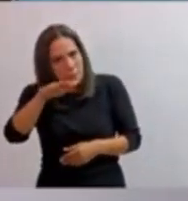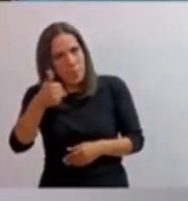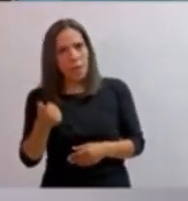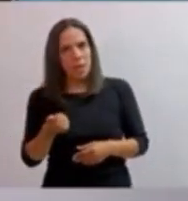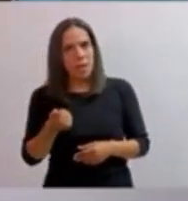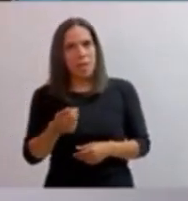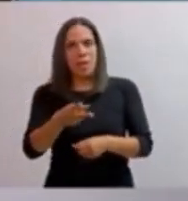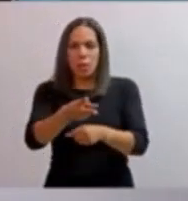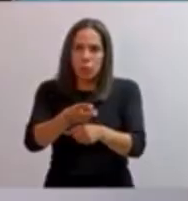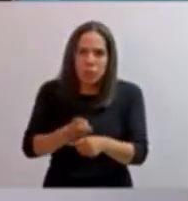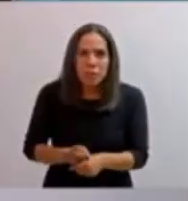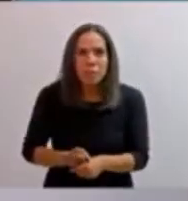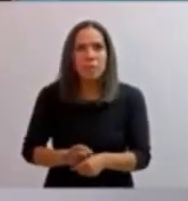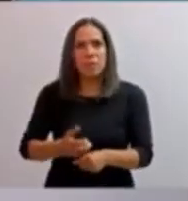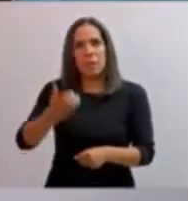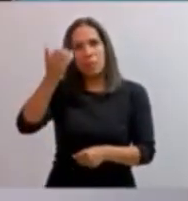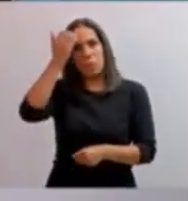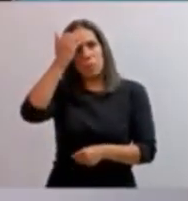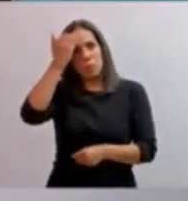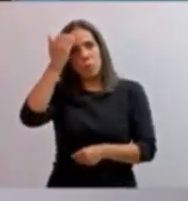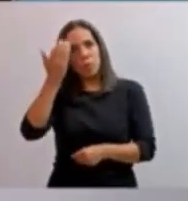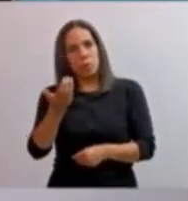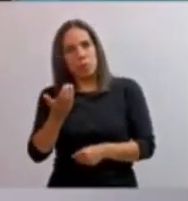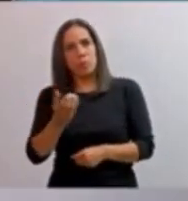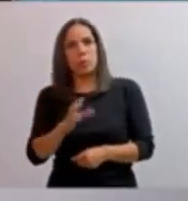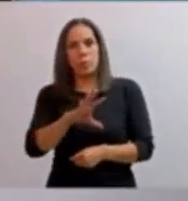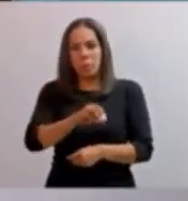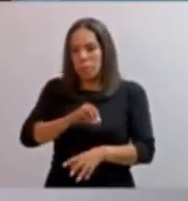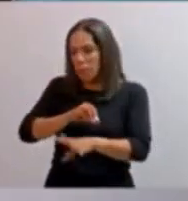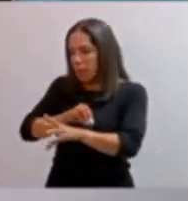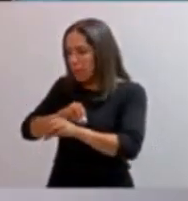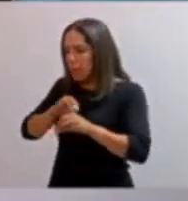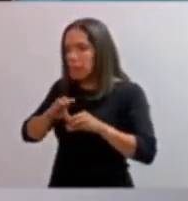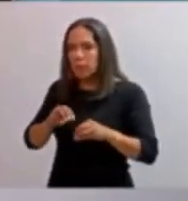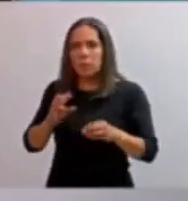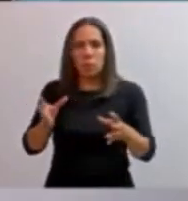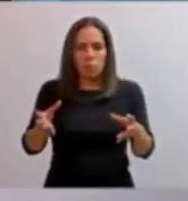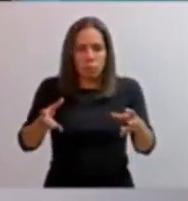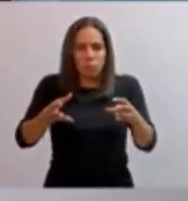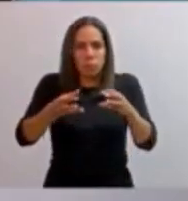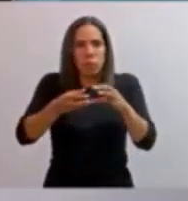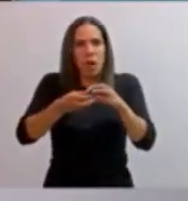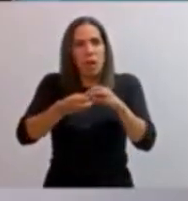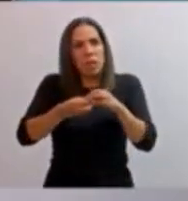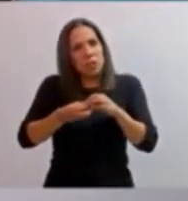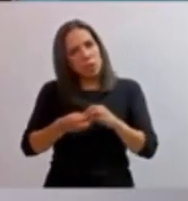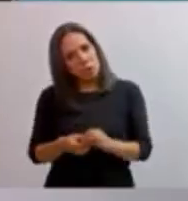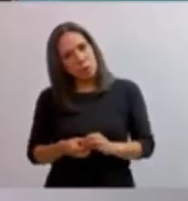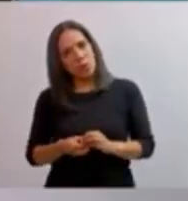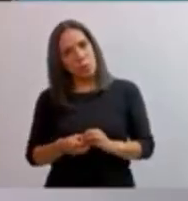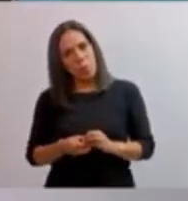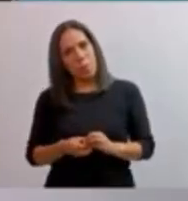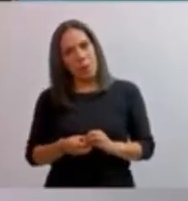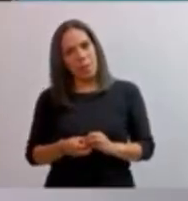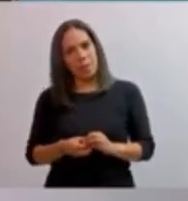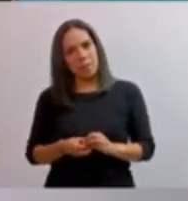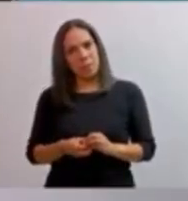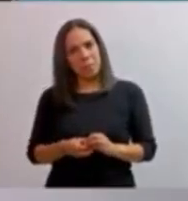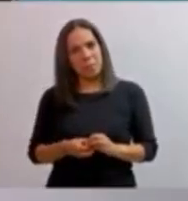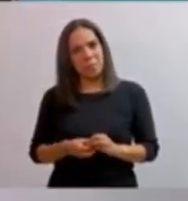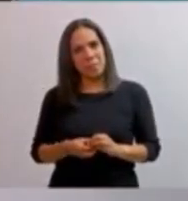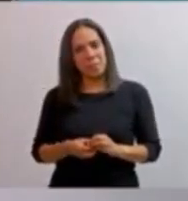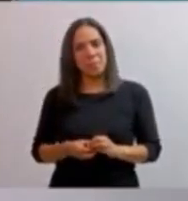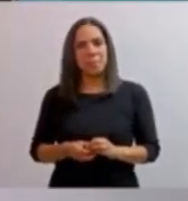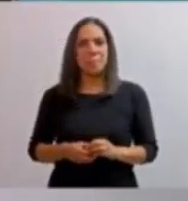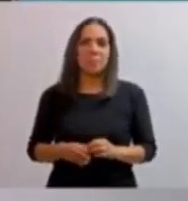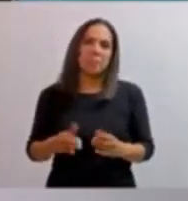del conocimiento que van teniendo de las escuelas, de las necesidades de las y los niños, ¿no?,